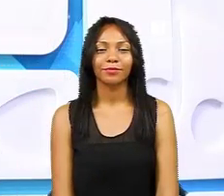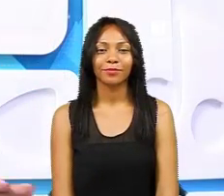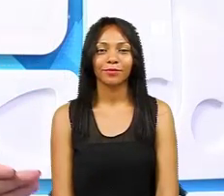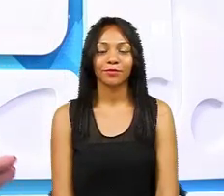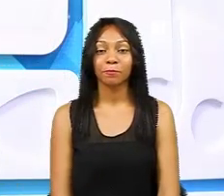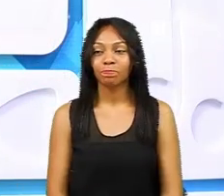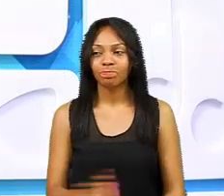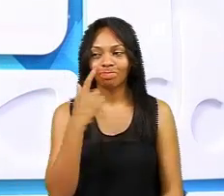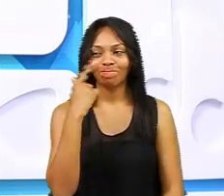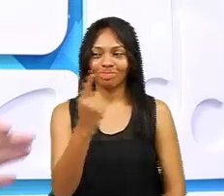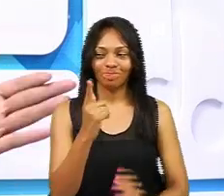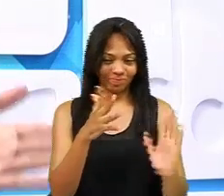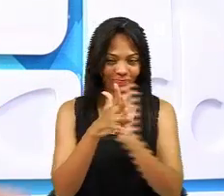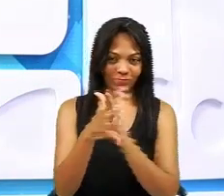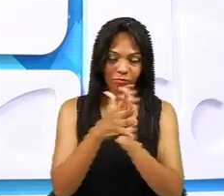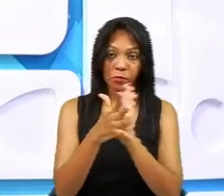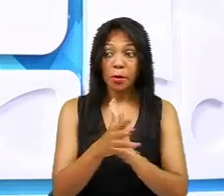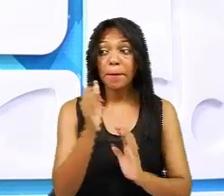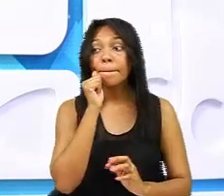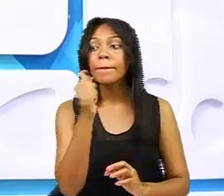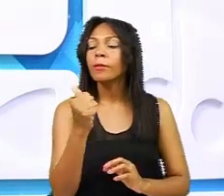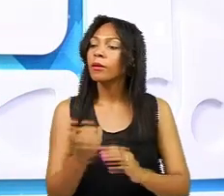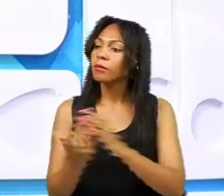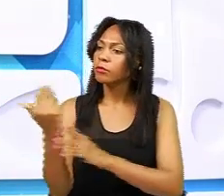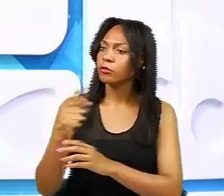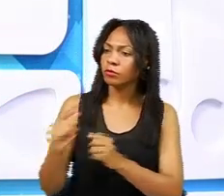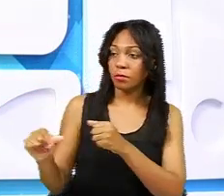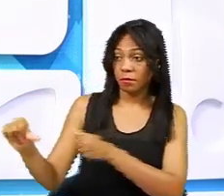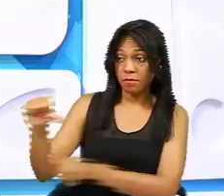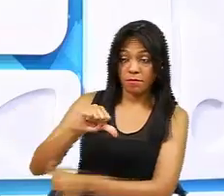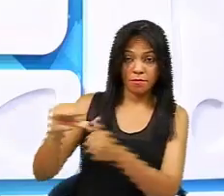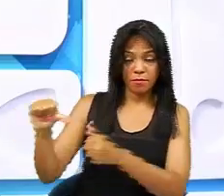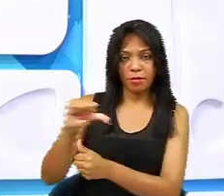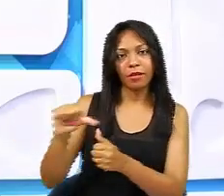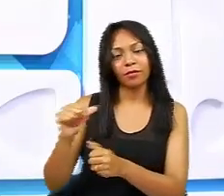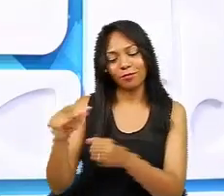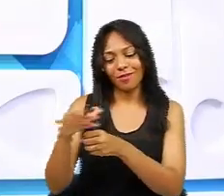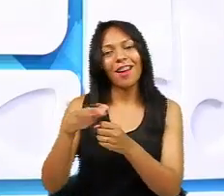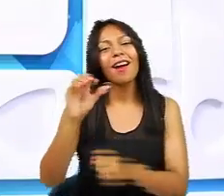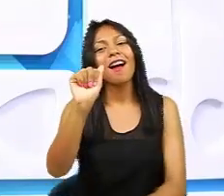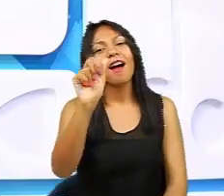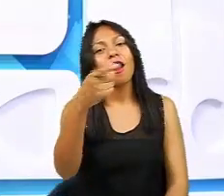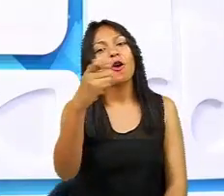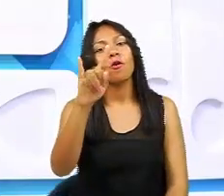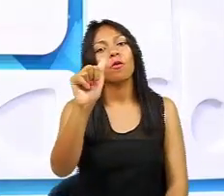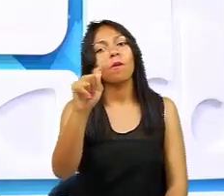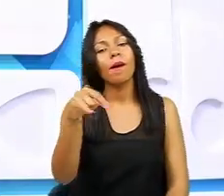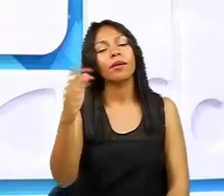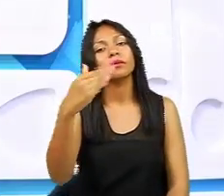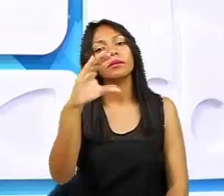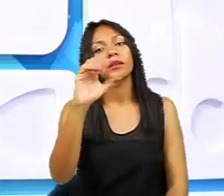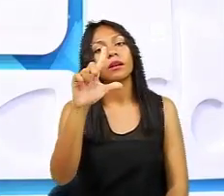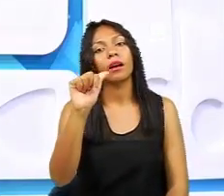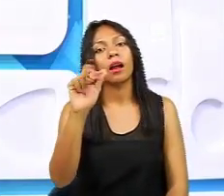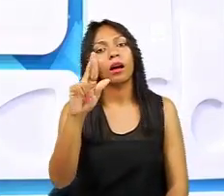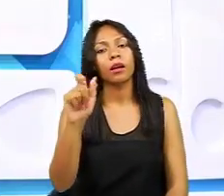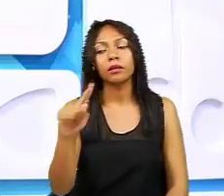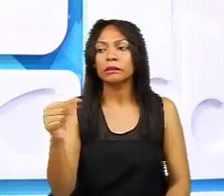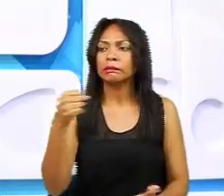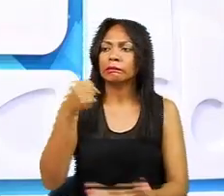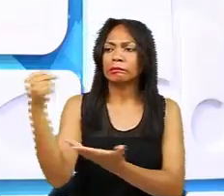Les cuento que mañana será inaugurado el Parque del Barrio Aguas Claras, la cual contó con una inversión de 3.800 millones